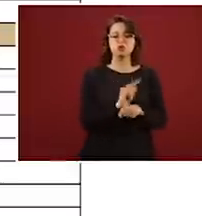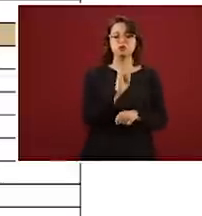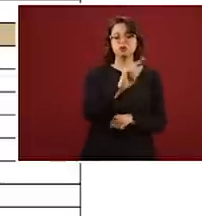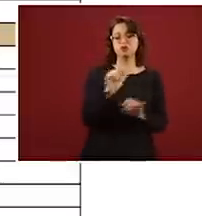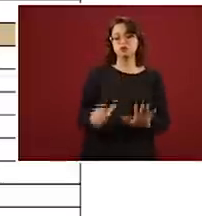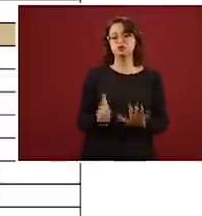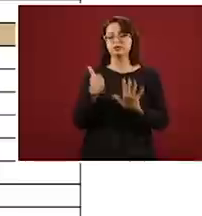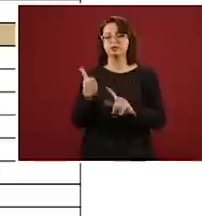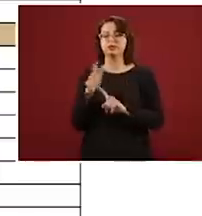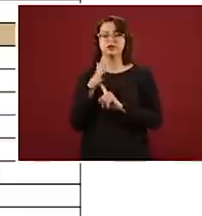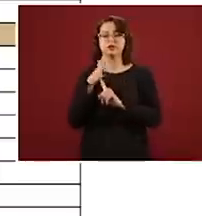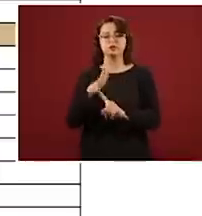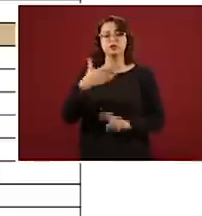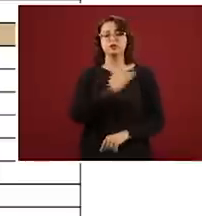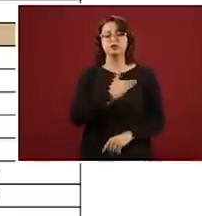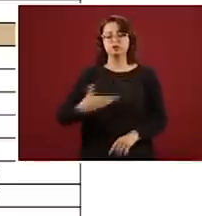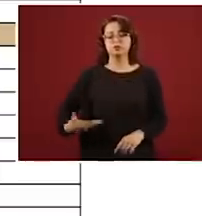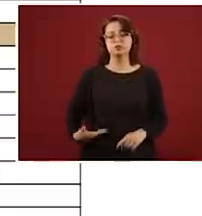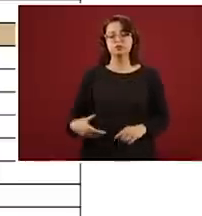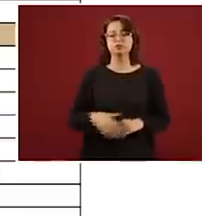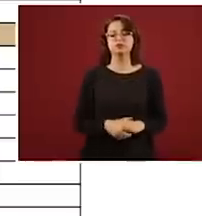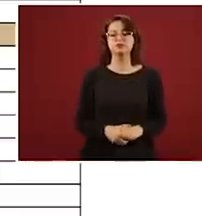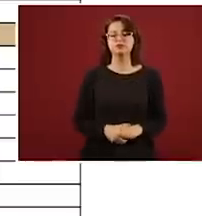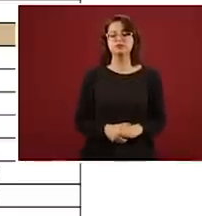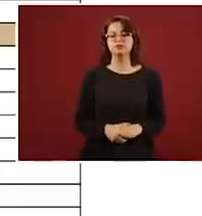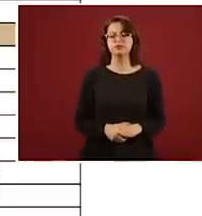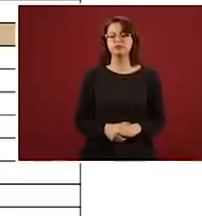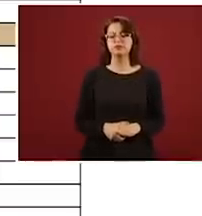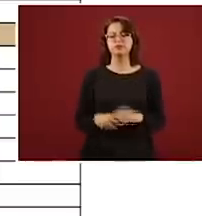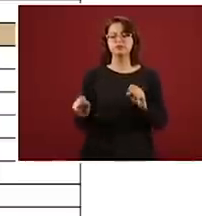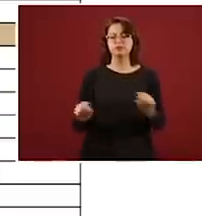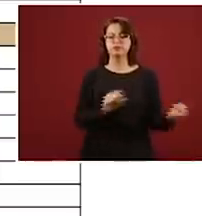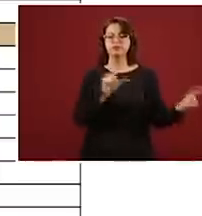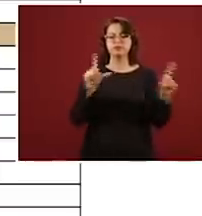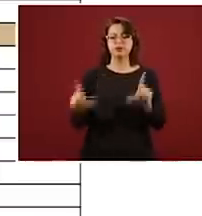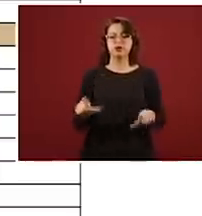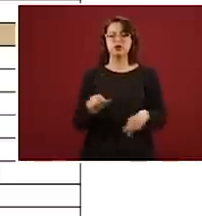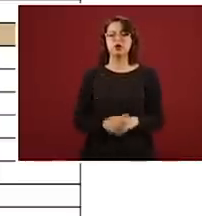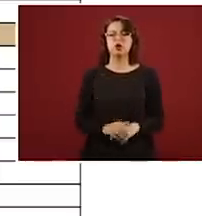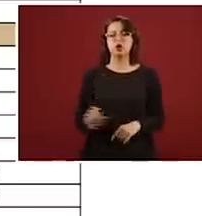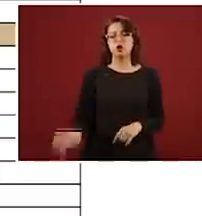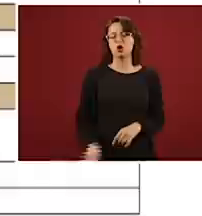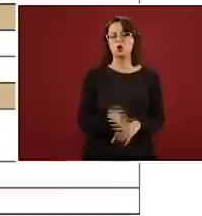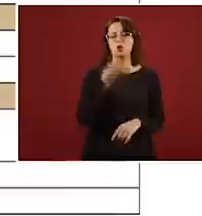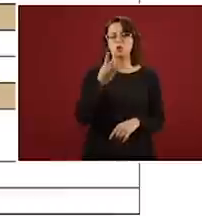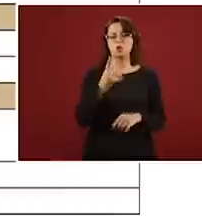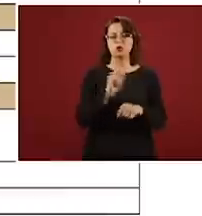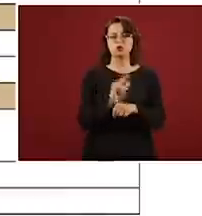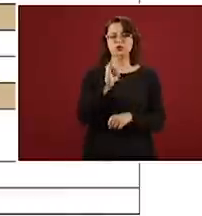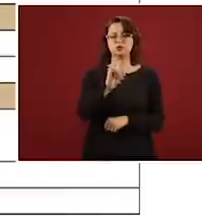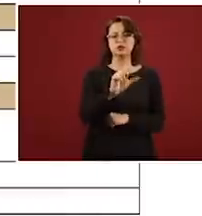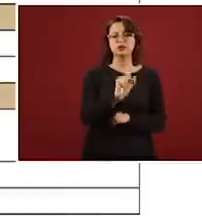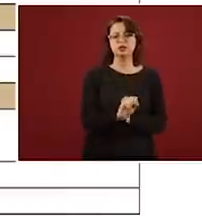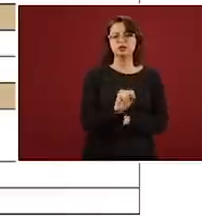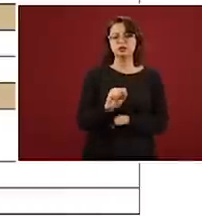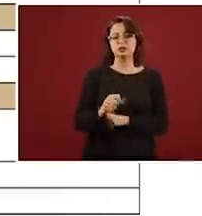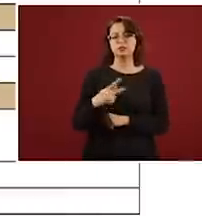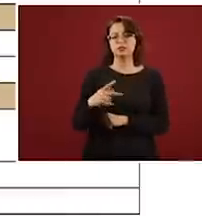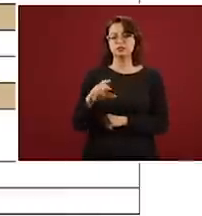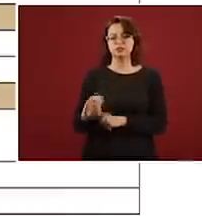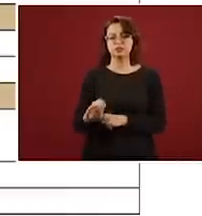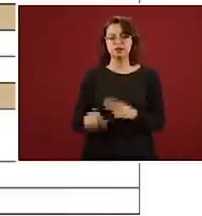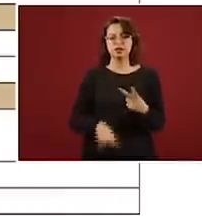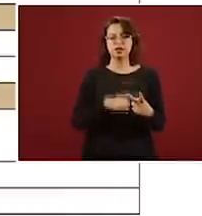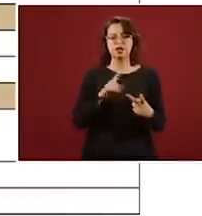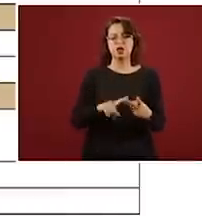parte de Presidencia. Siguiendo la siguiente lámina, serán 4 aviones de la Secretaría de Seguridad y Protección Ciudadana,